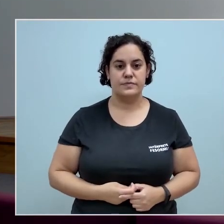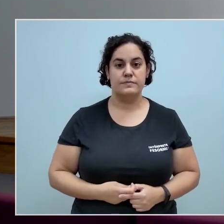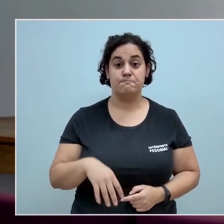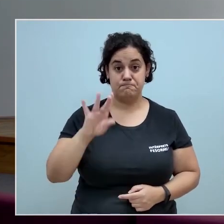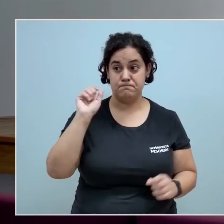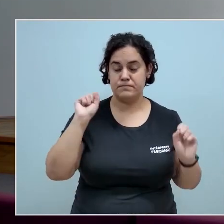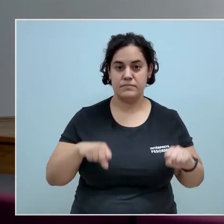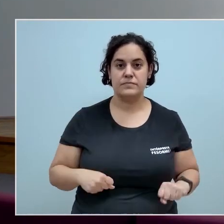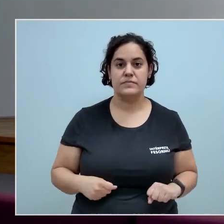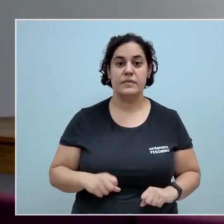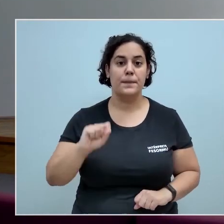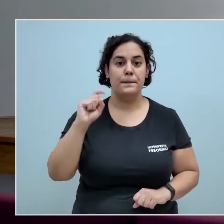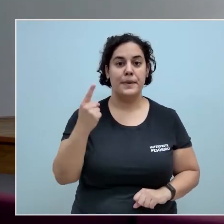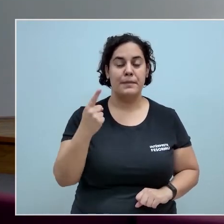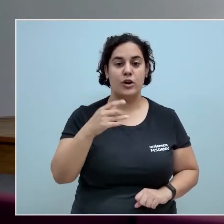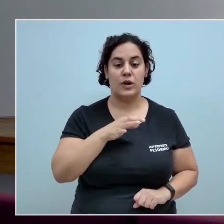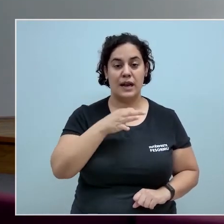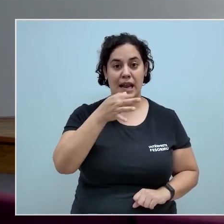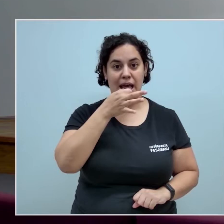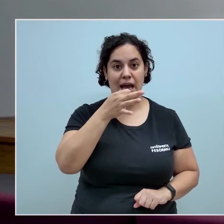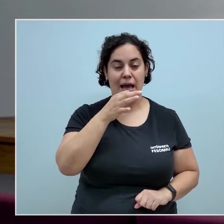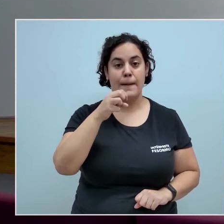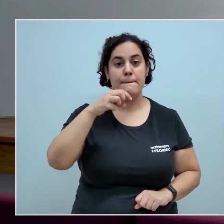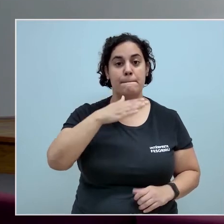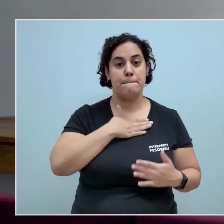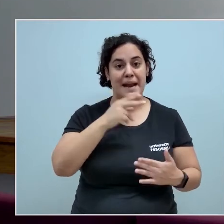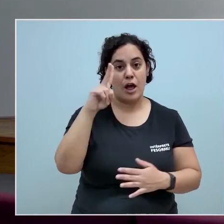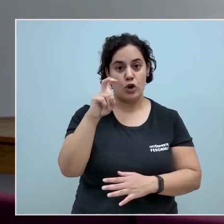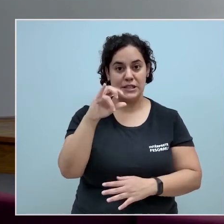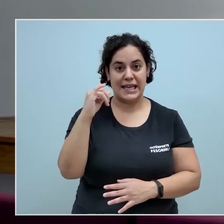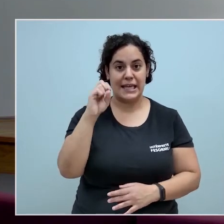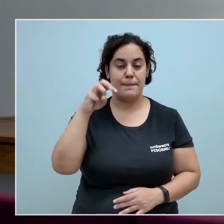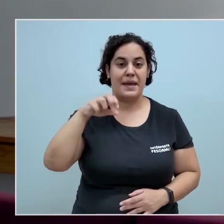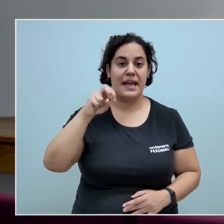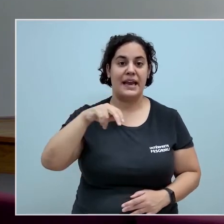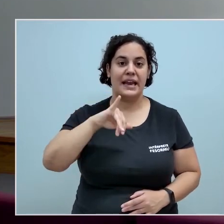Sí, vale. En primer lugar, tiene la palabra María José Jiménez, de Radio Nacional de España.